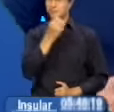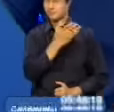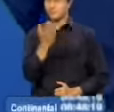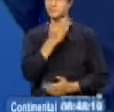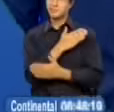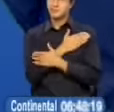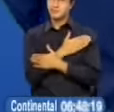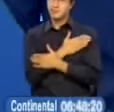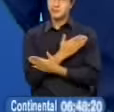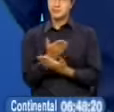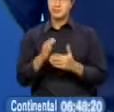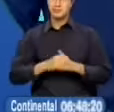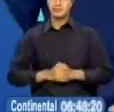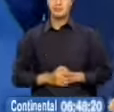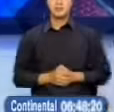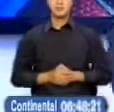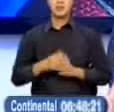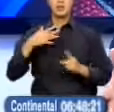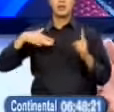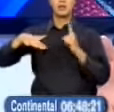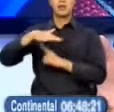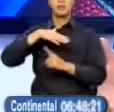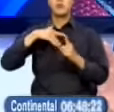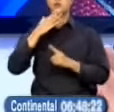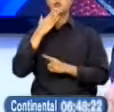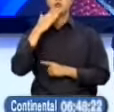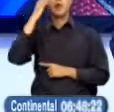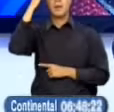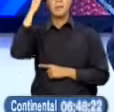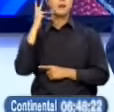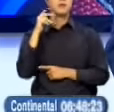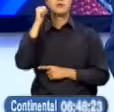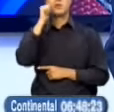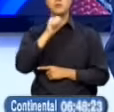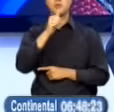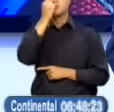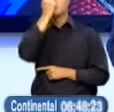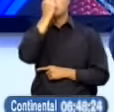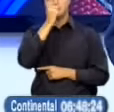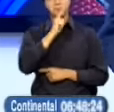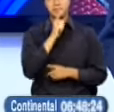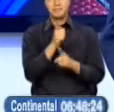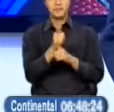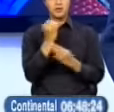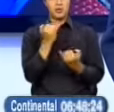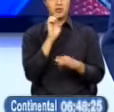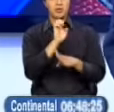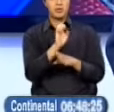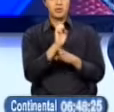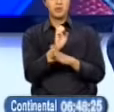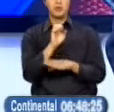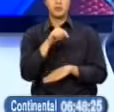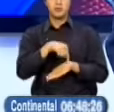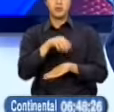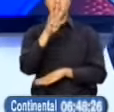abrazo para ti y para abraham y para todos el ambiente está pintado de amarillo azul y rojo y no podía ser de otra manera porque ecuador el día de hoy a partir de las 16 horas en frente a